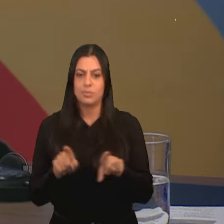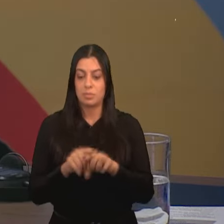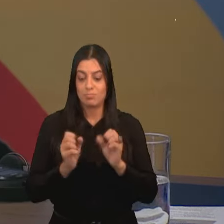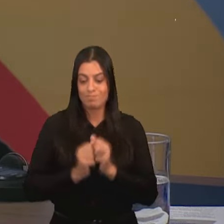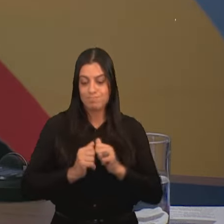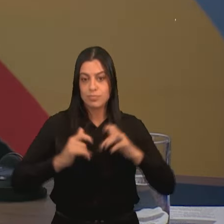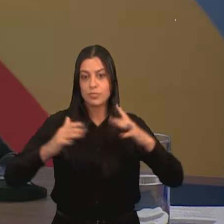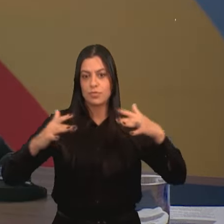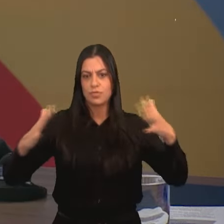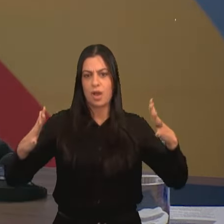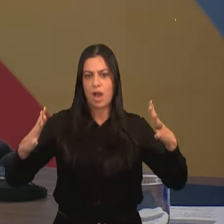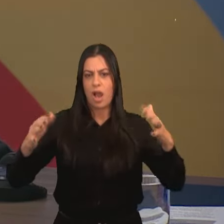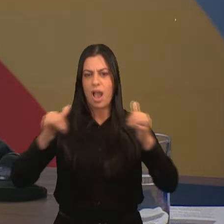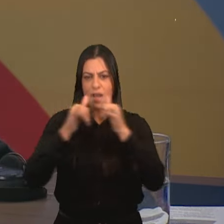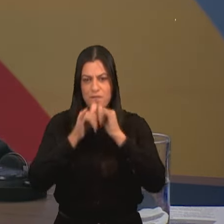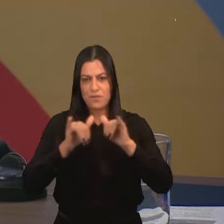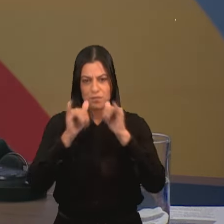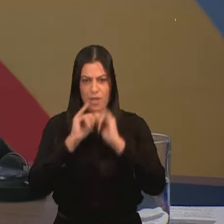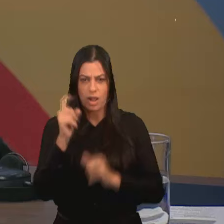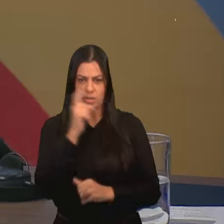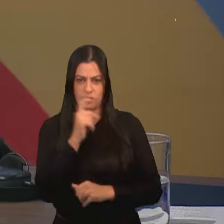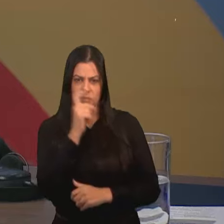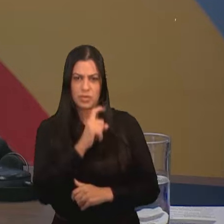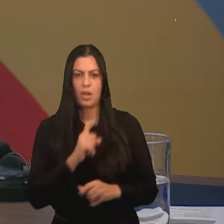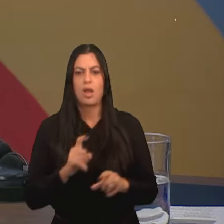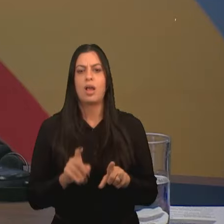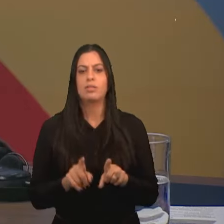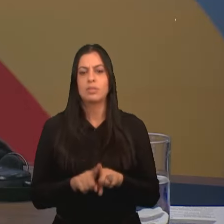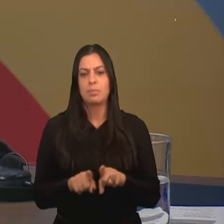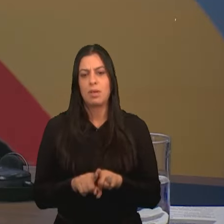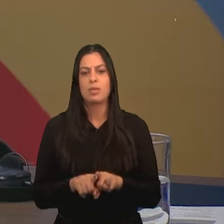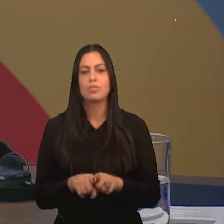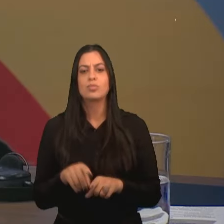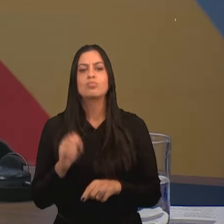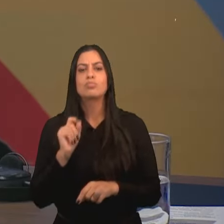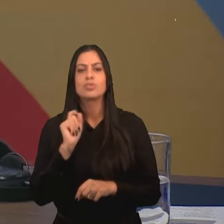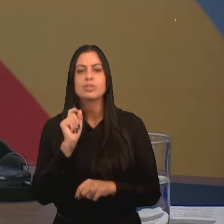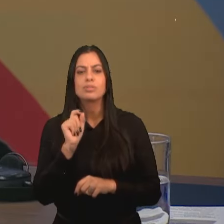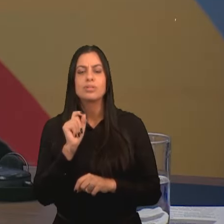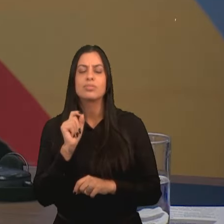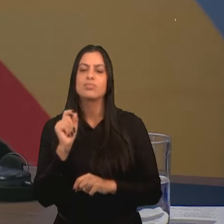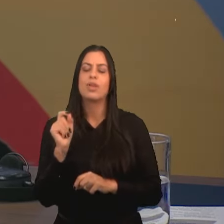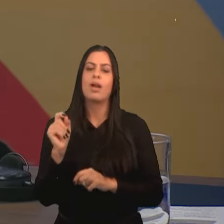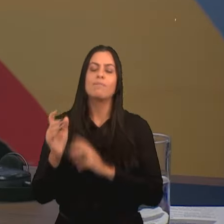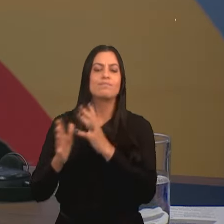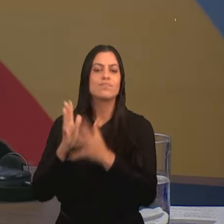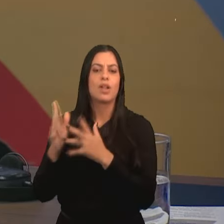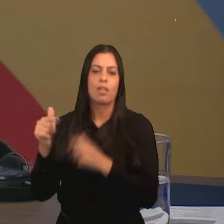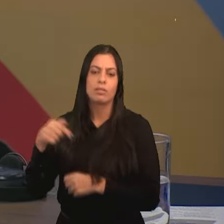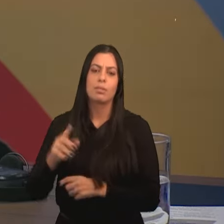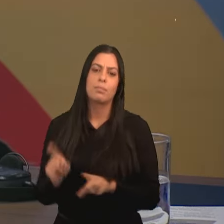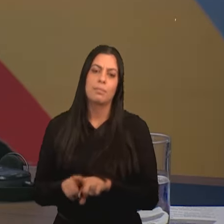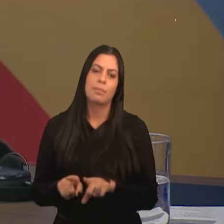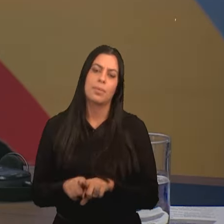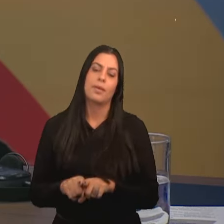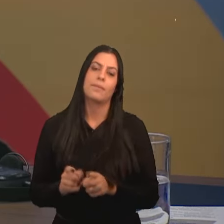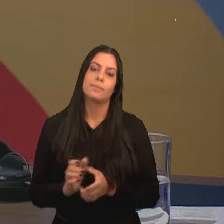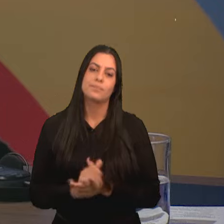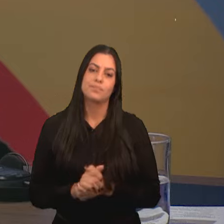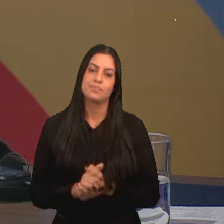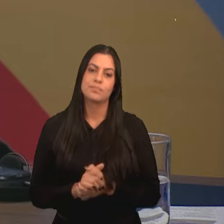ampliaron la cantidad, digamos, de desinformación, y ampliaron también lo que ya fue mencionado aquí incluso por la ministra Yeleni,